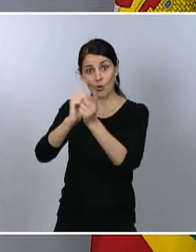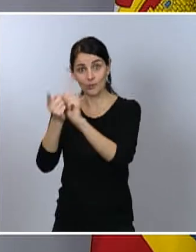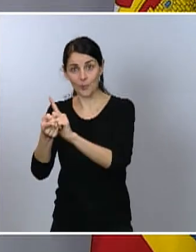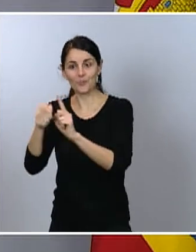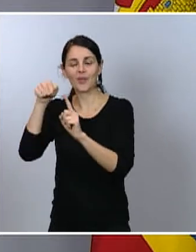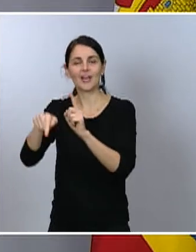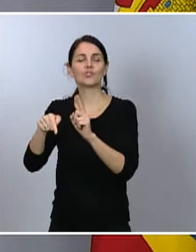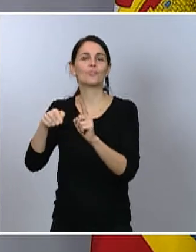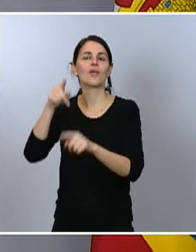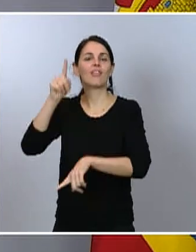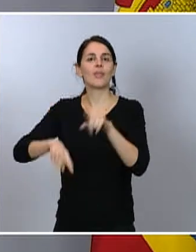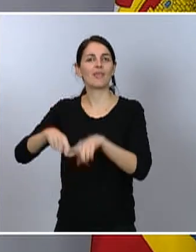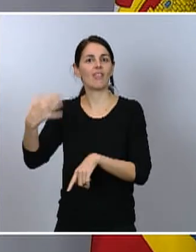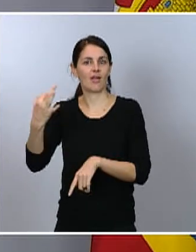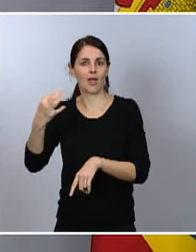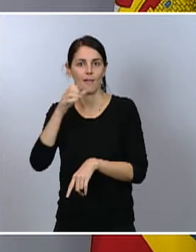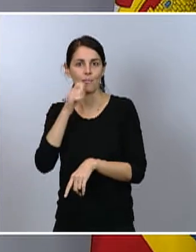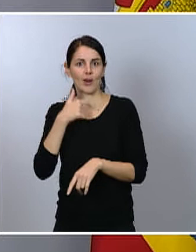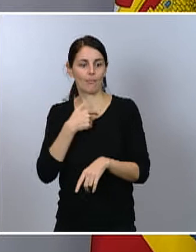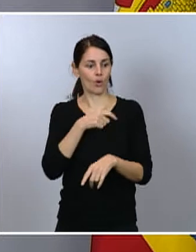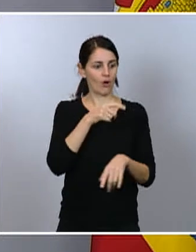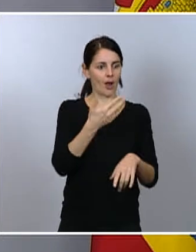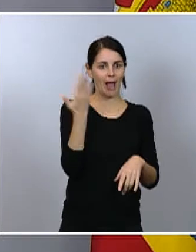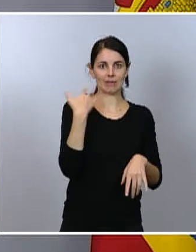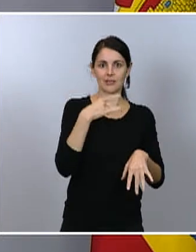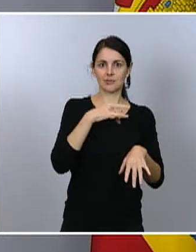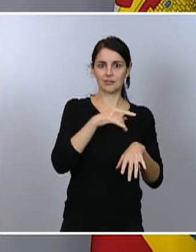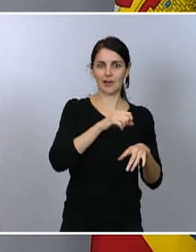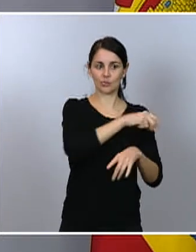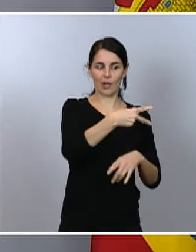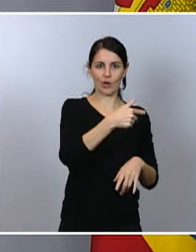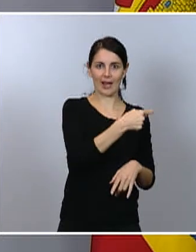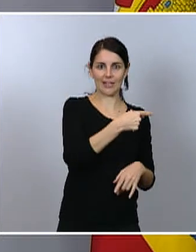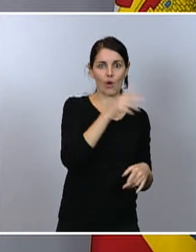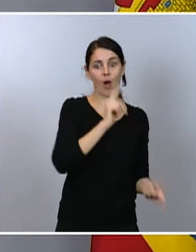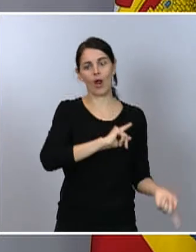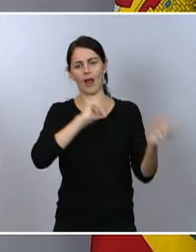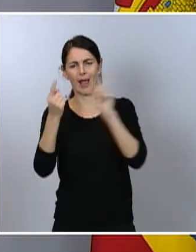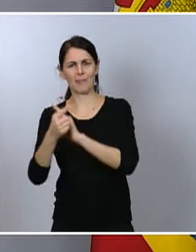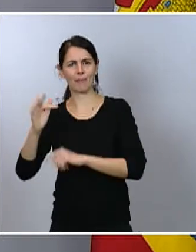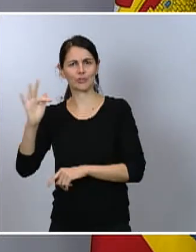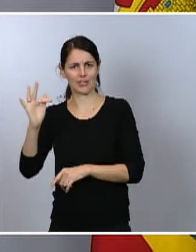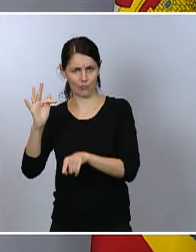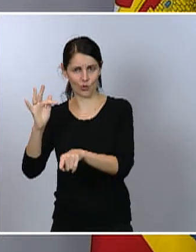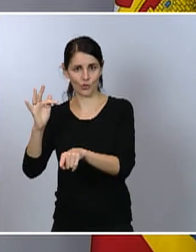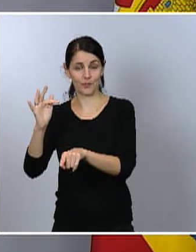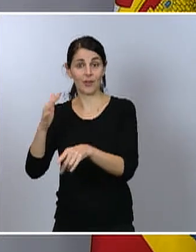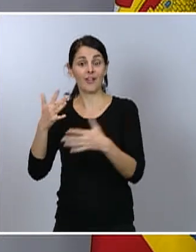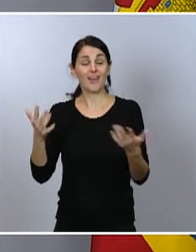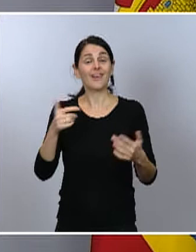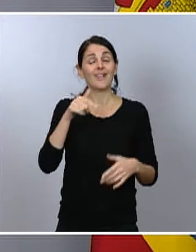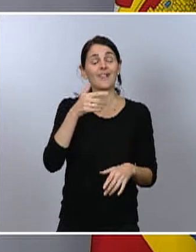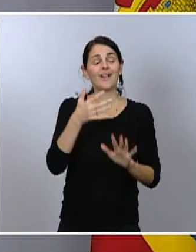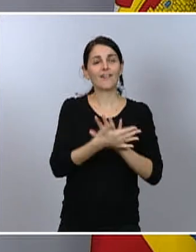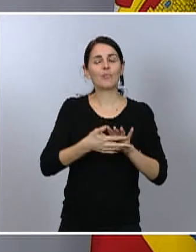qué ha pasado en los negativos respecto a los positivos. El dato del 9,9 que acabamos de presentar o el del